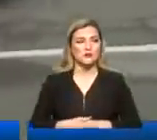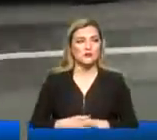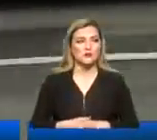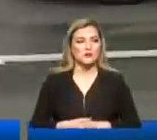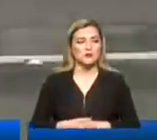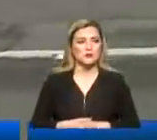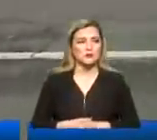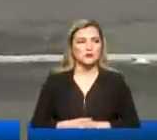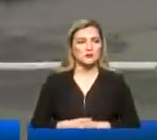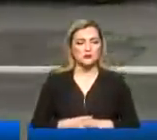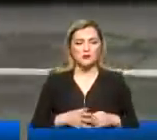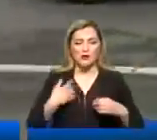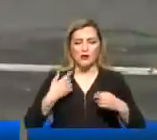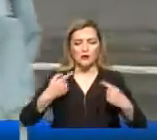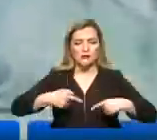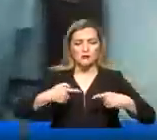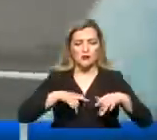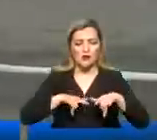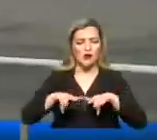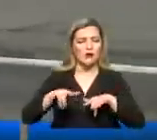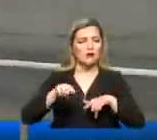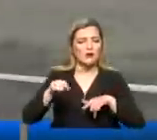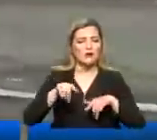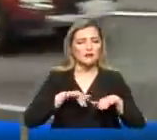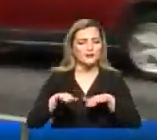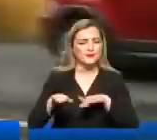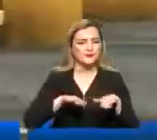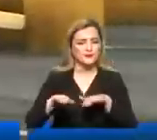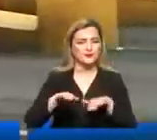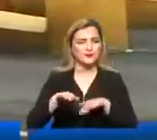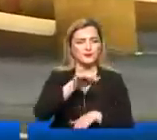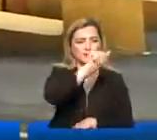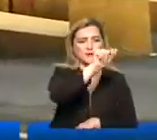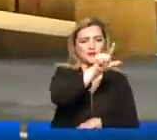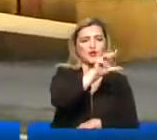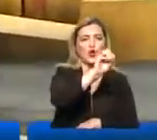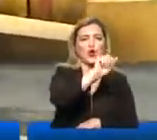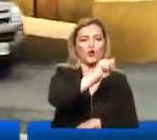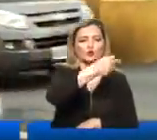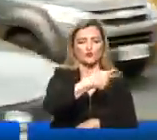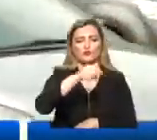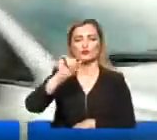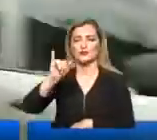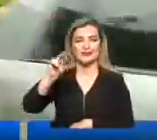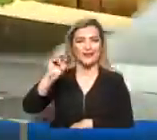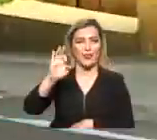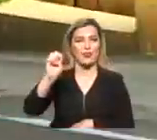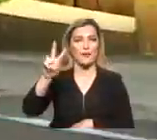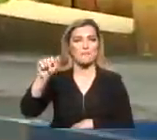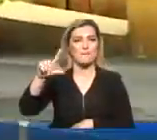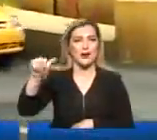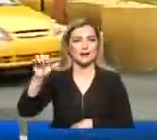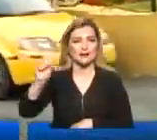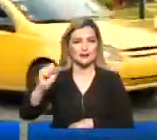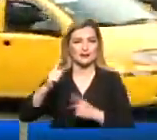General Rumiñahui, el peaje de Aloac y el peaje de la Intervalles retoman nuevamente el cobro del